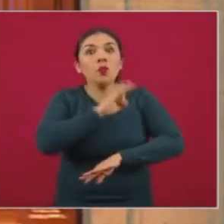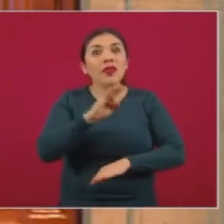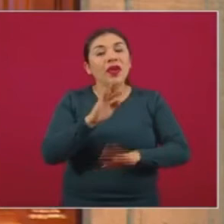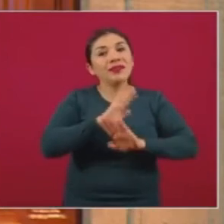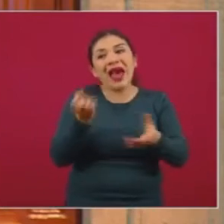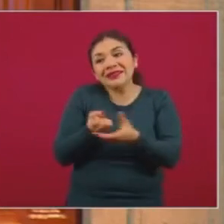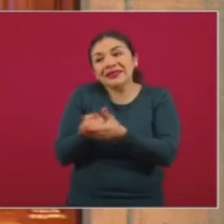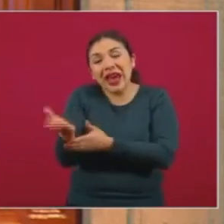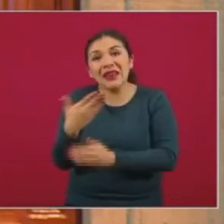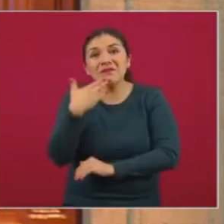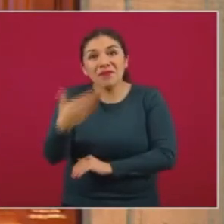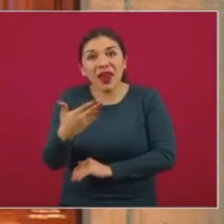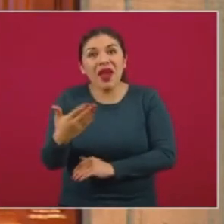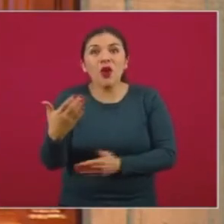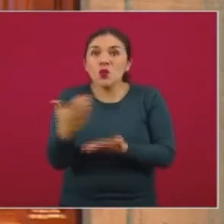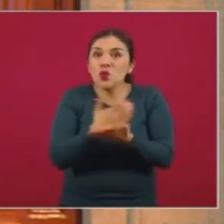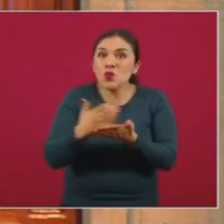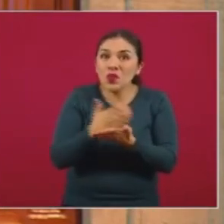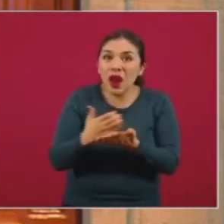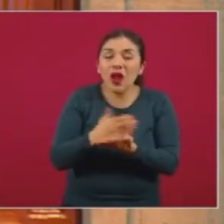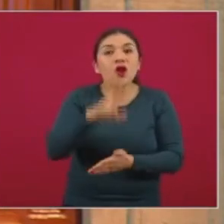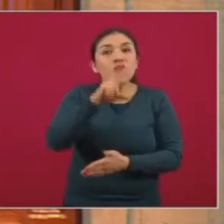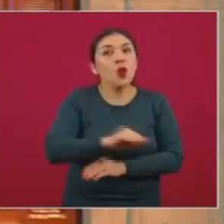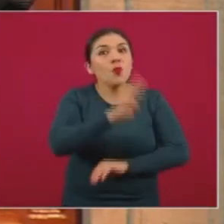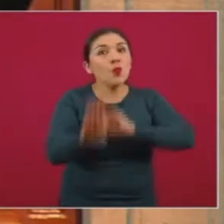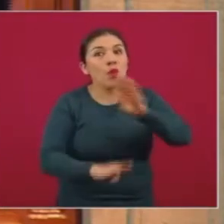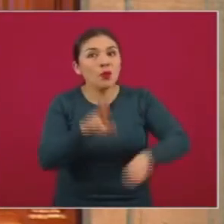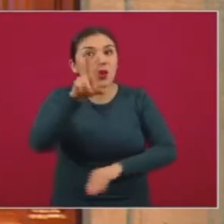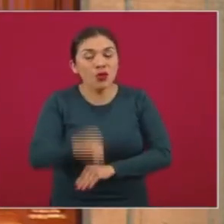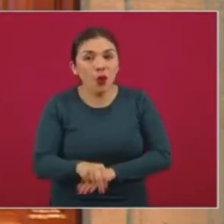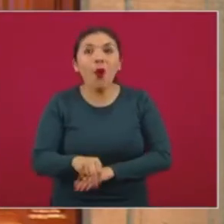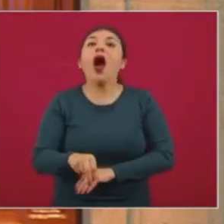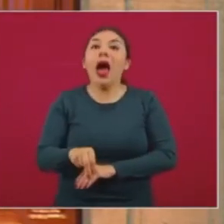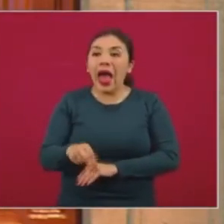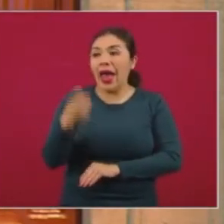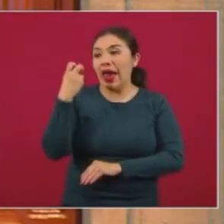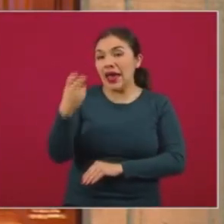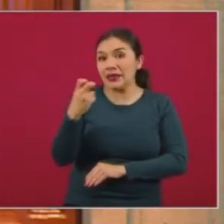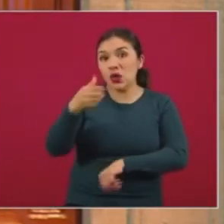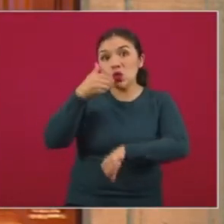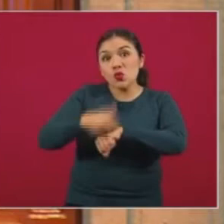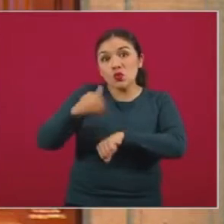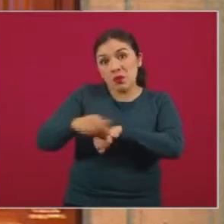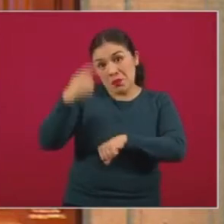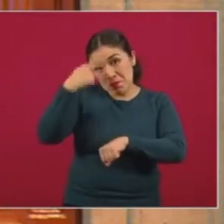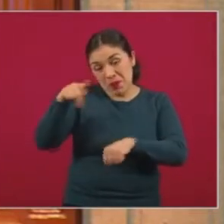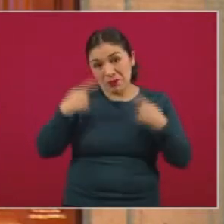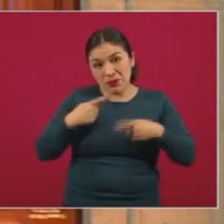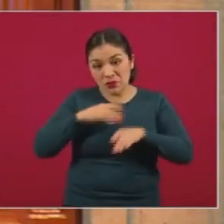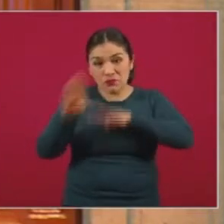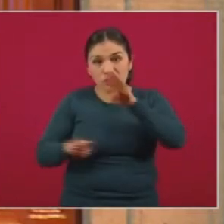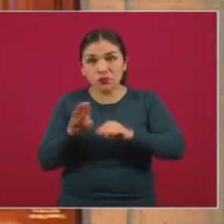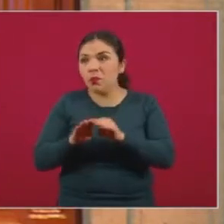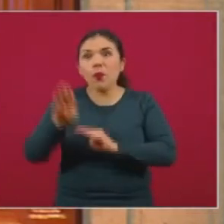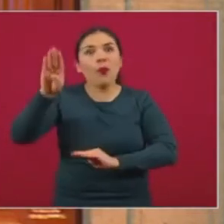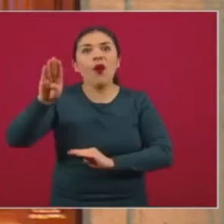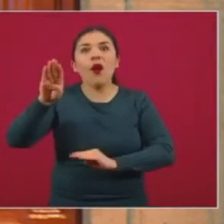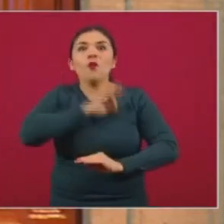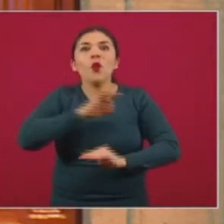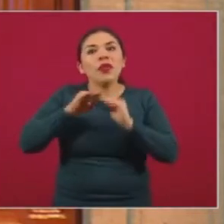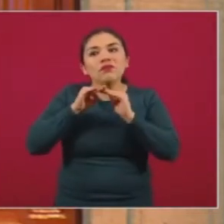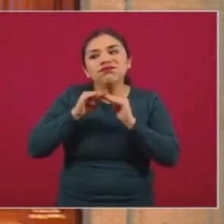muchos más por mejoría que por defunción, pues entonces estos números no crezcan tanto como en su